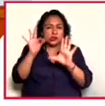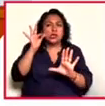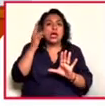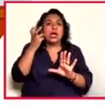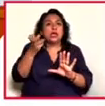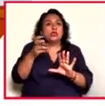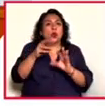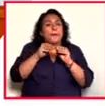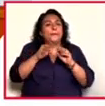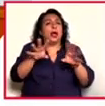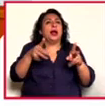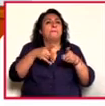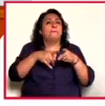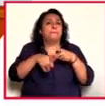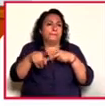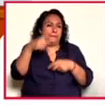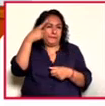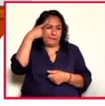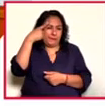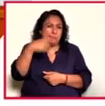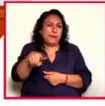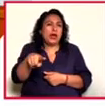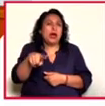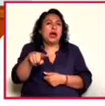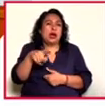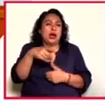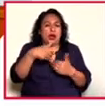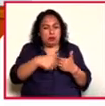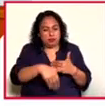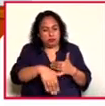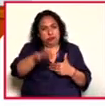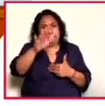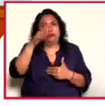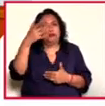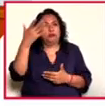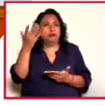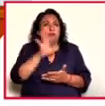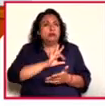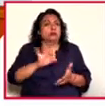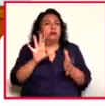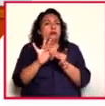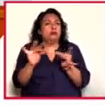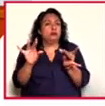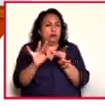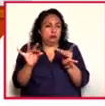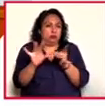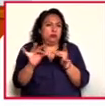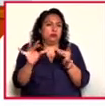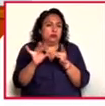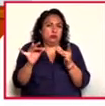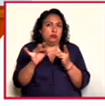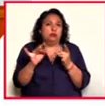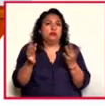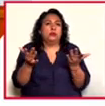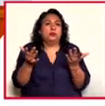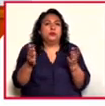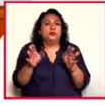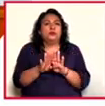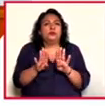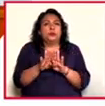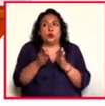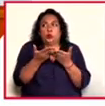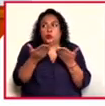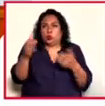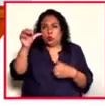detonante, como punto de partida para hablar, transportarnos hacia la actualidad,